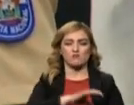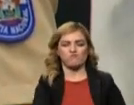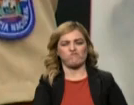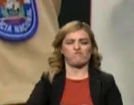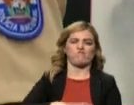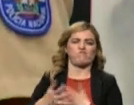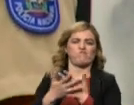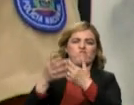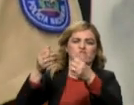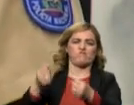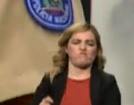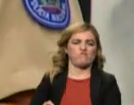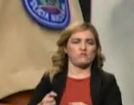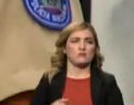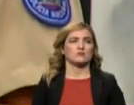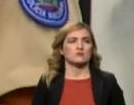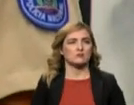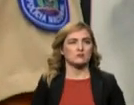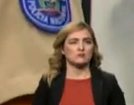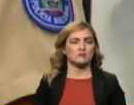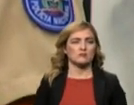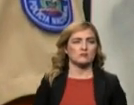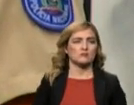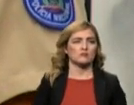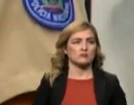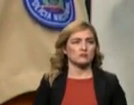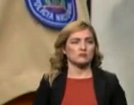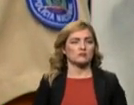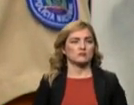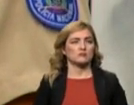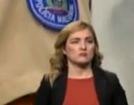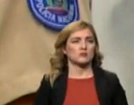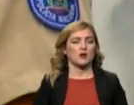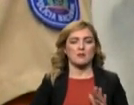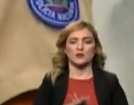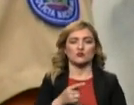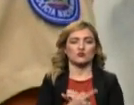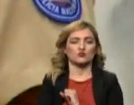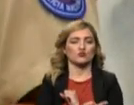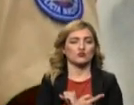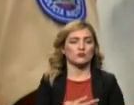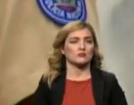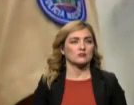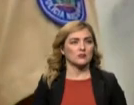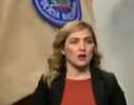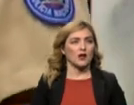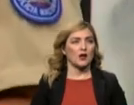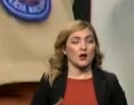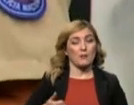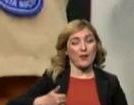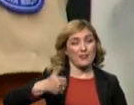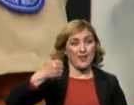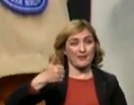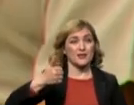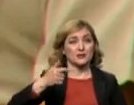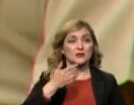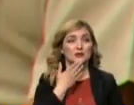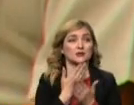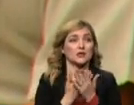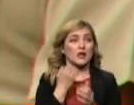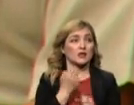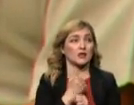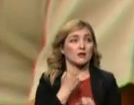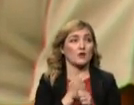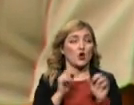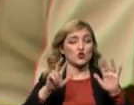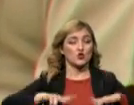a los delincuentes en donde tienen que estar, con el máximo de las sanciones. El comandante general de la policía agradeció la labor que